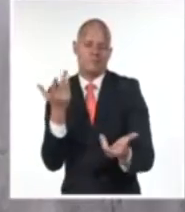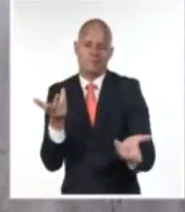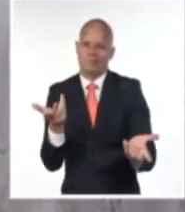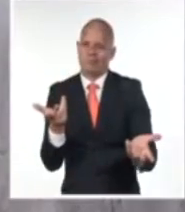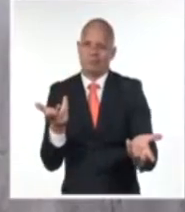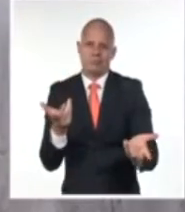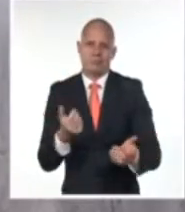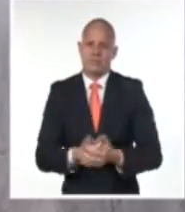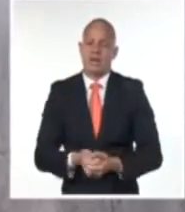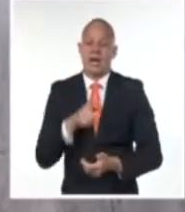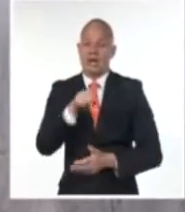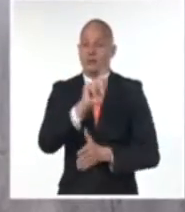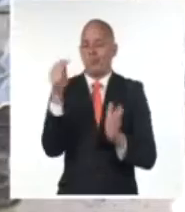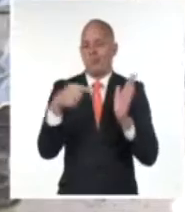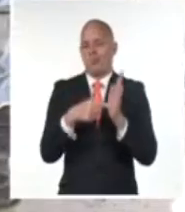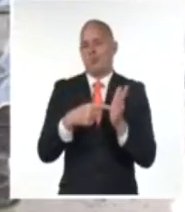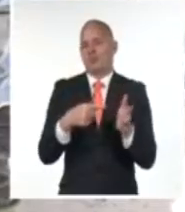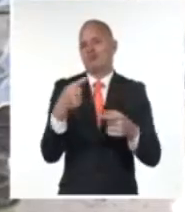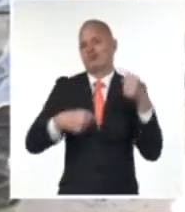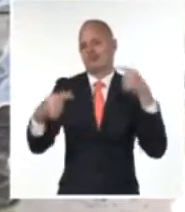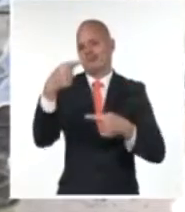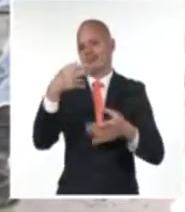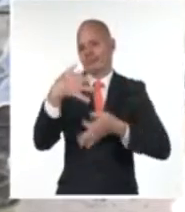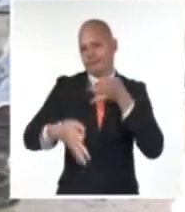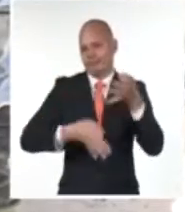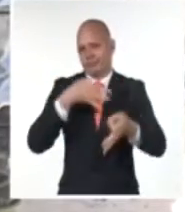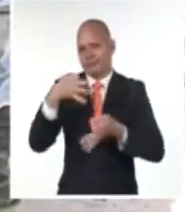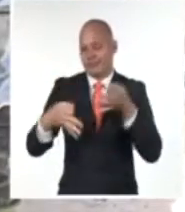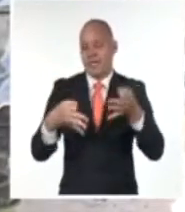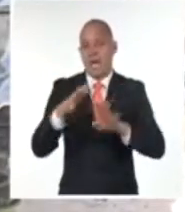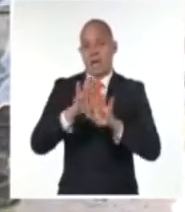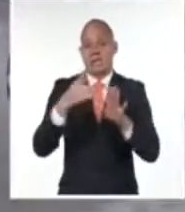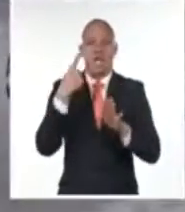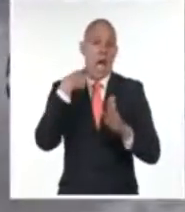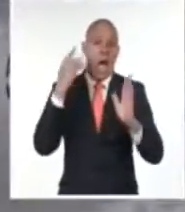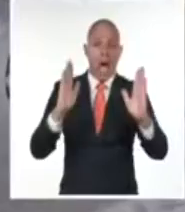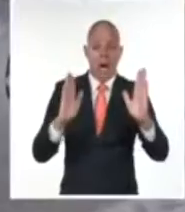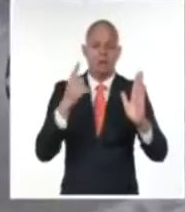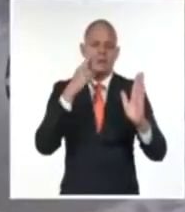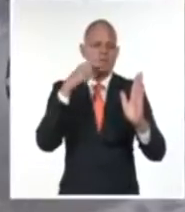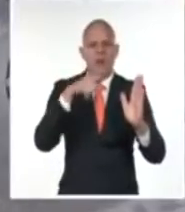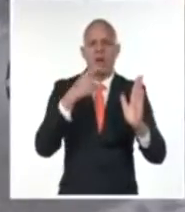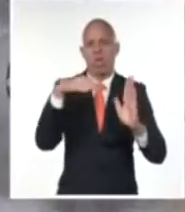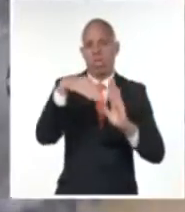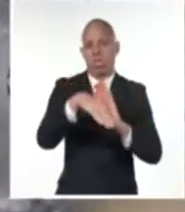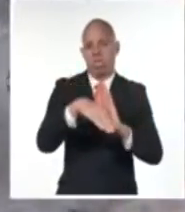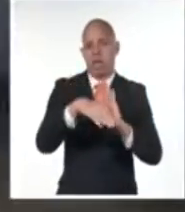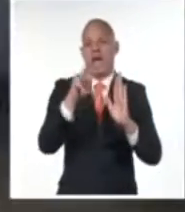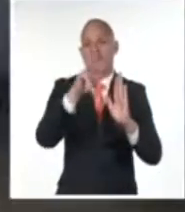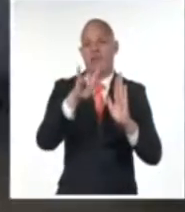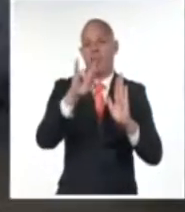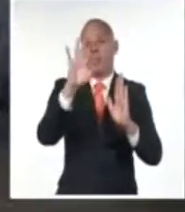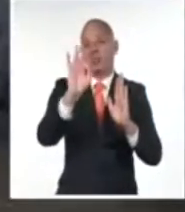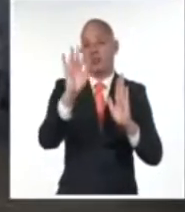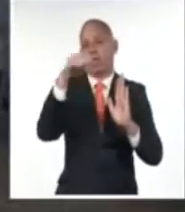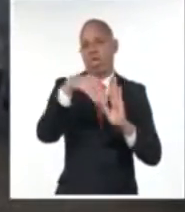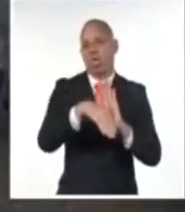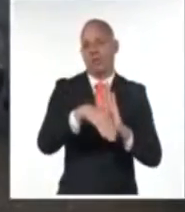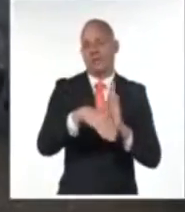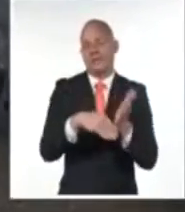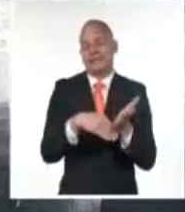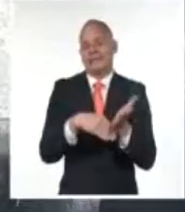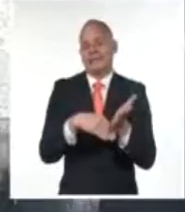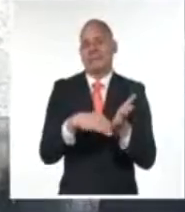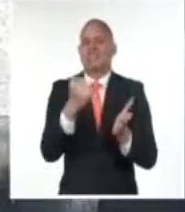de los debates. Ese vital programa decreció el pasado año en un 39%, con incidencia